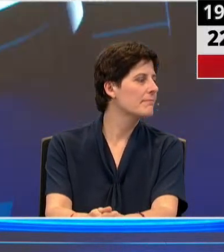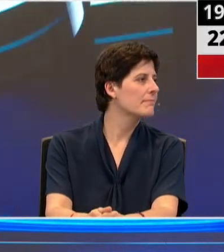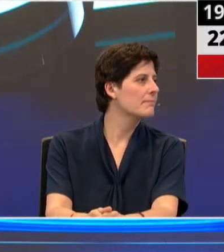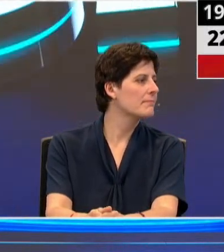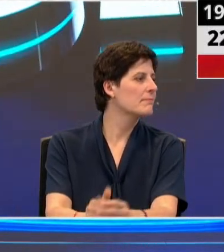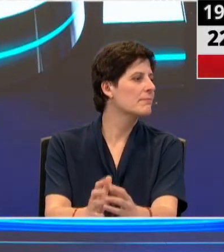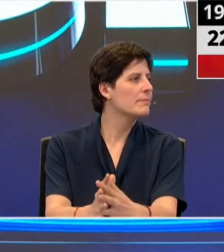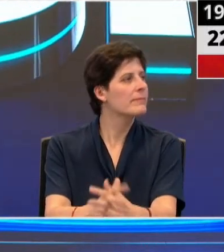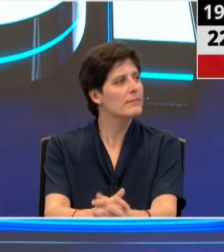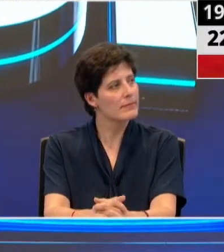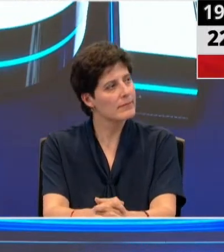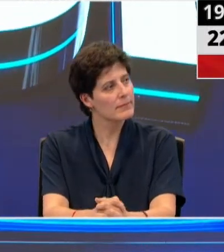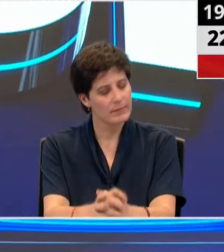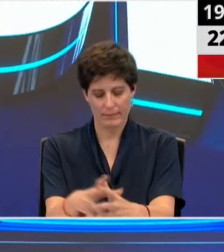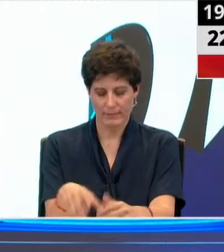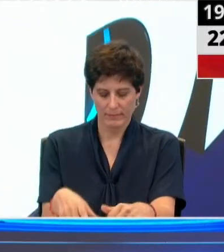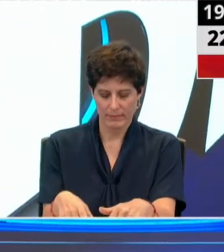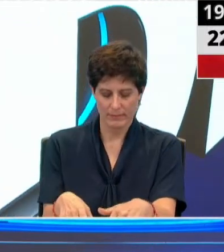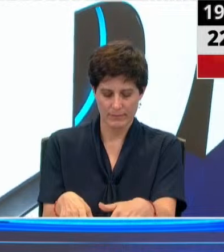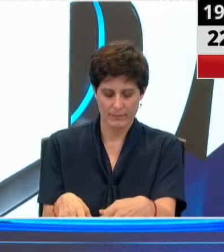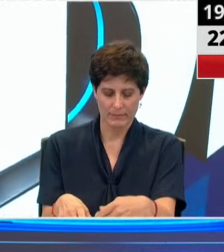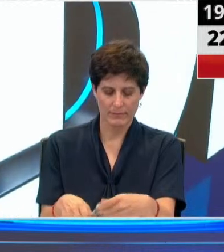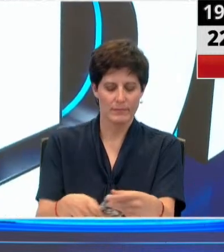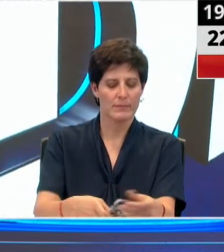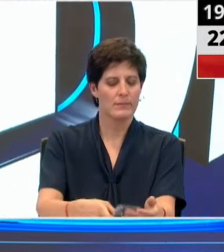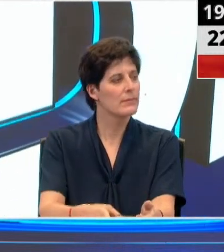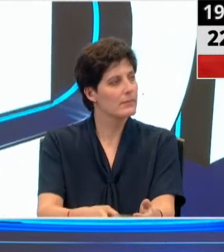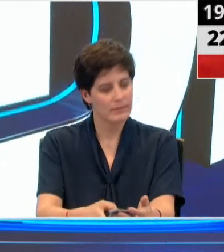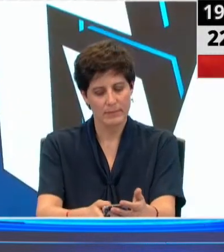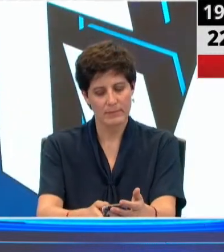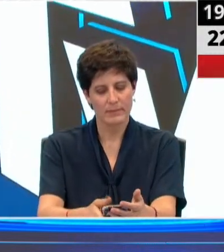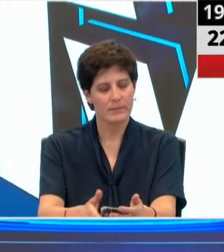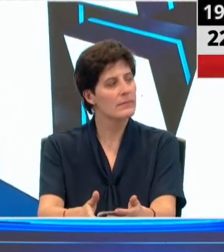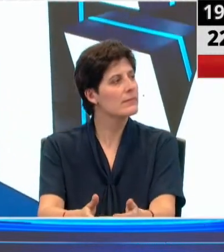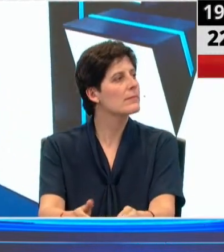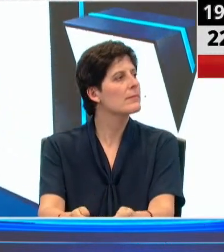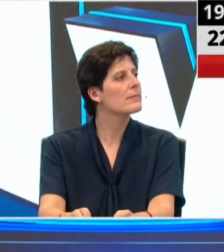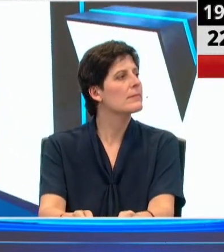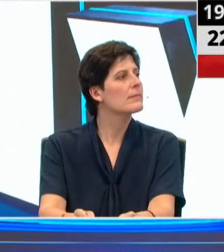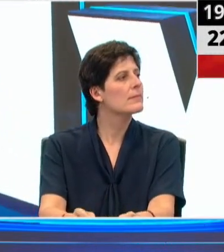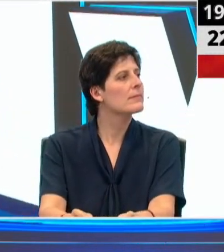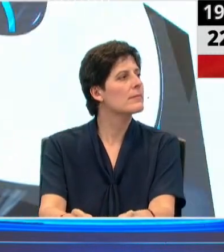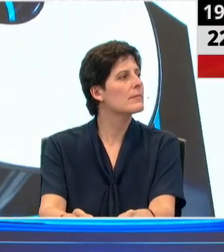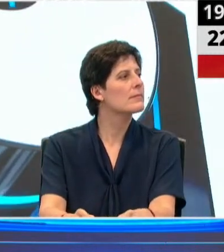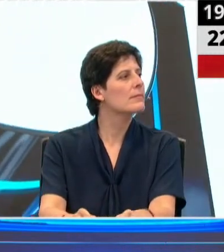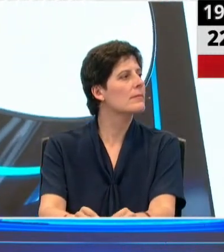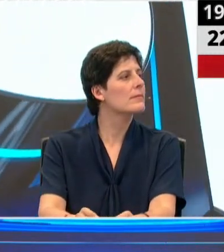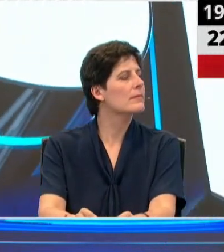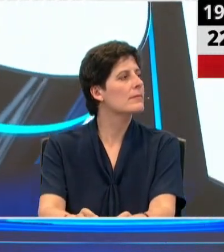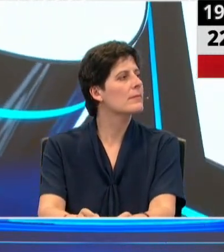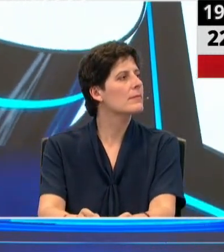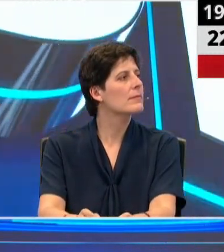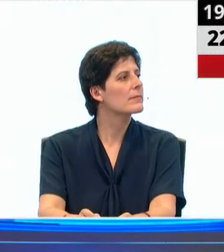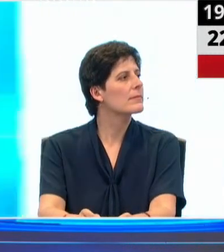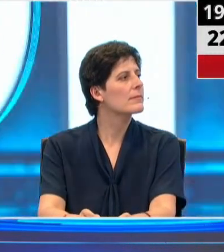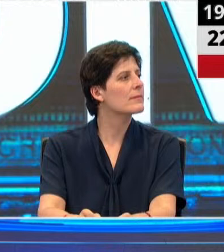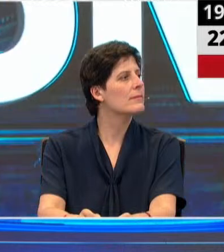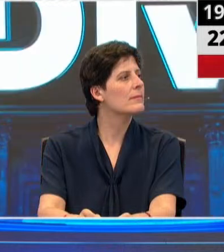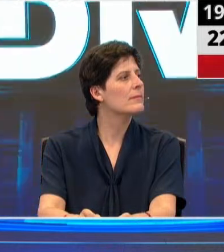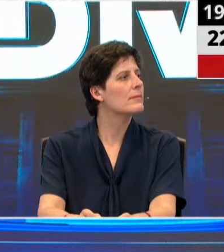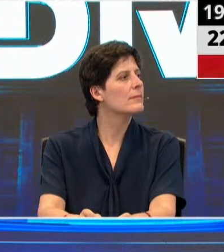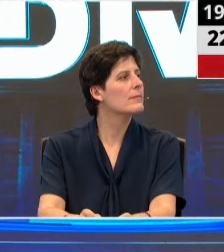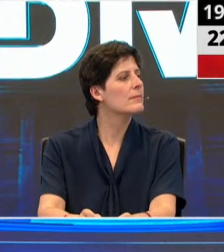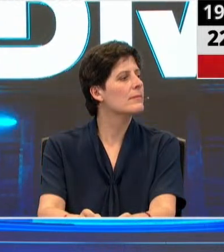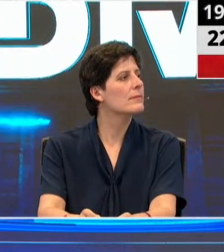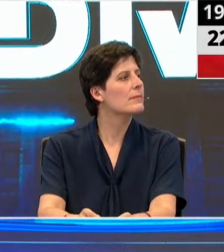empezar a ver va a ser también los primeros movimientos de apoyo, contraapoyo, y también pensando en las